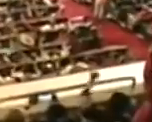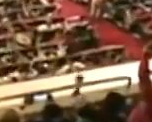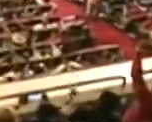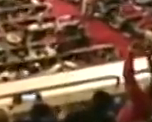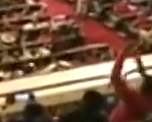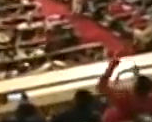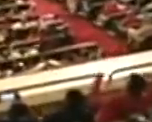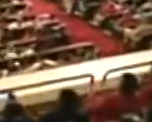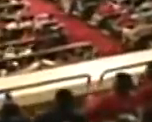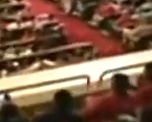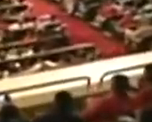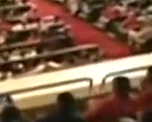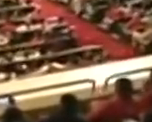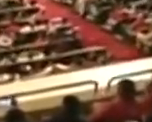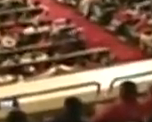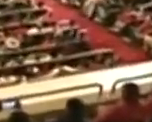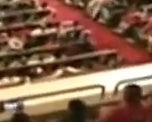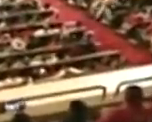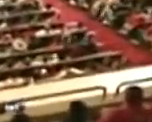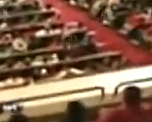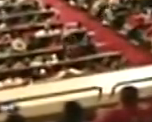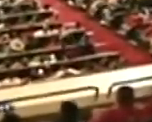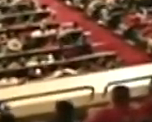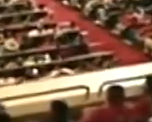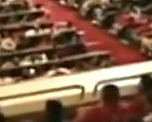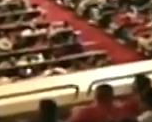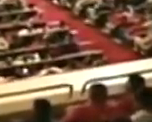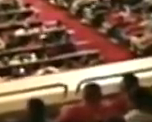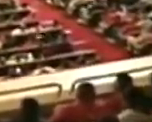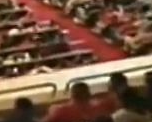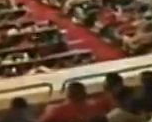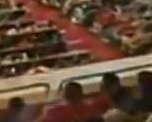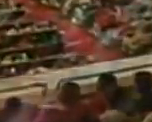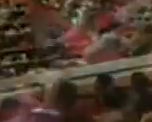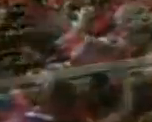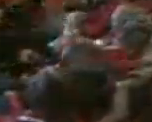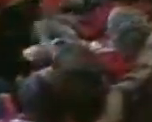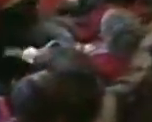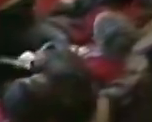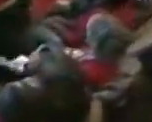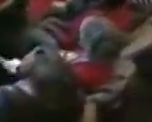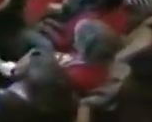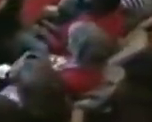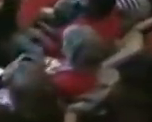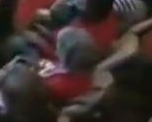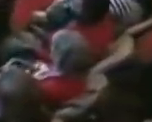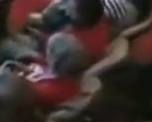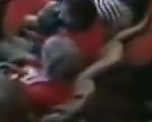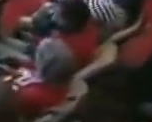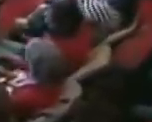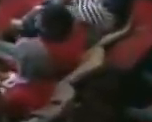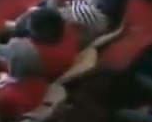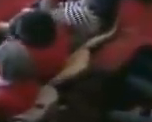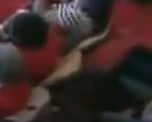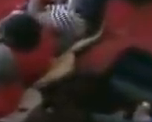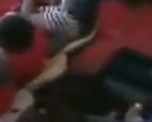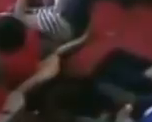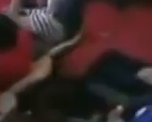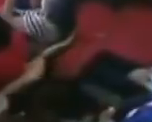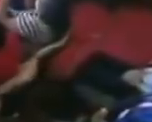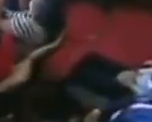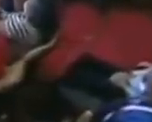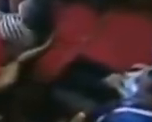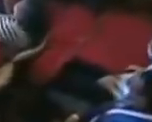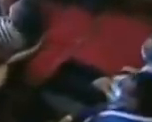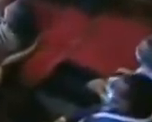Tolda Roja, con la participación de este evento de más de 2.200 delegados y delegadas territoriales